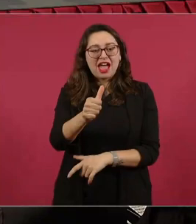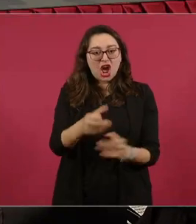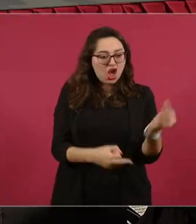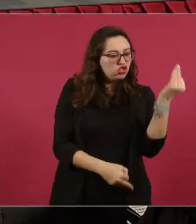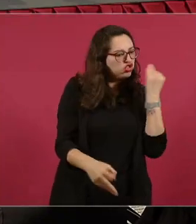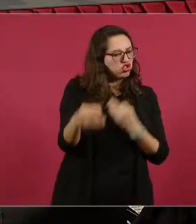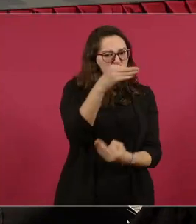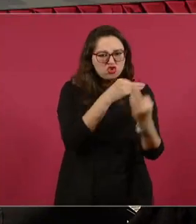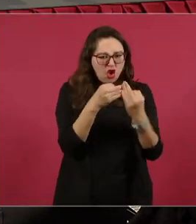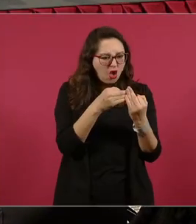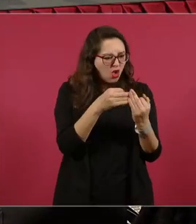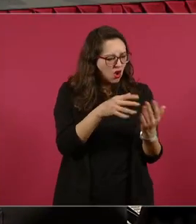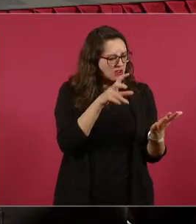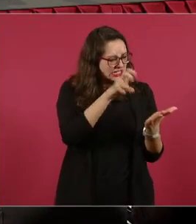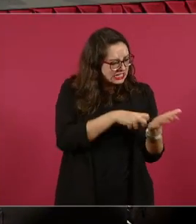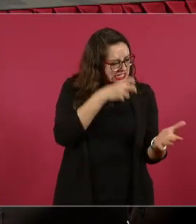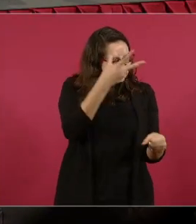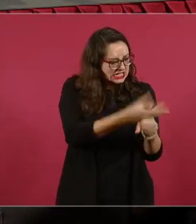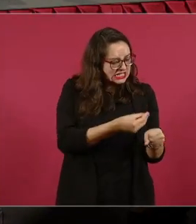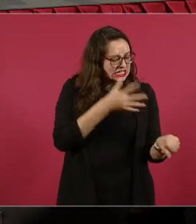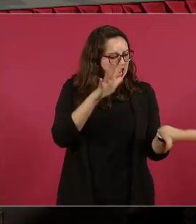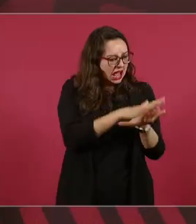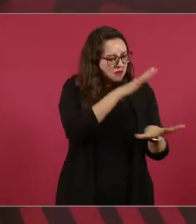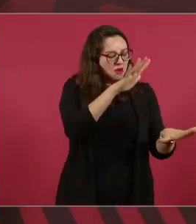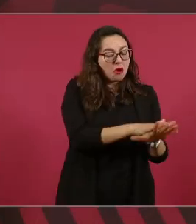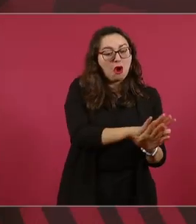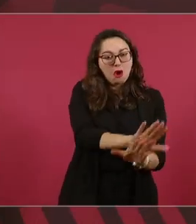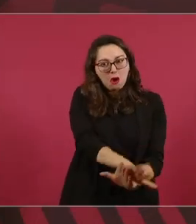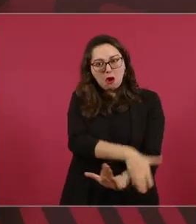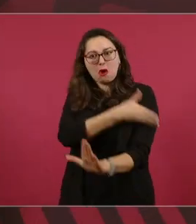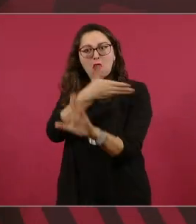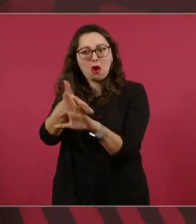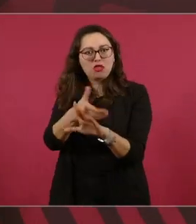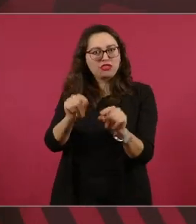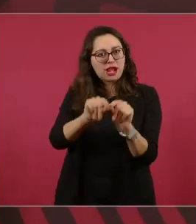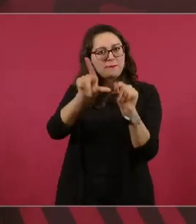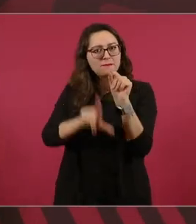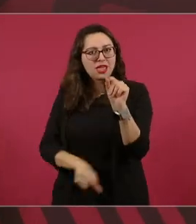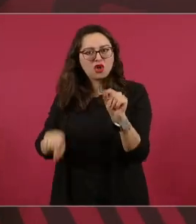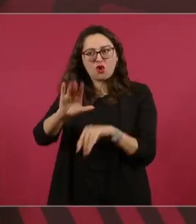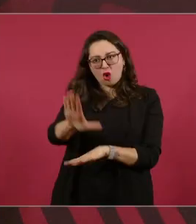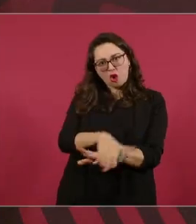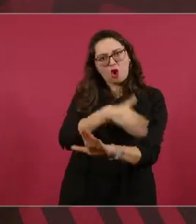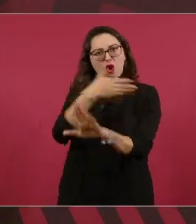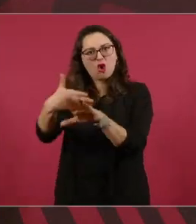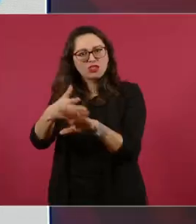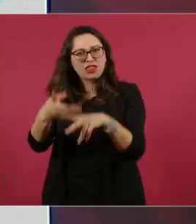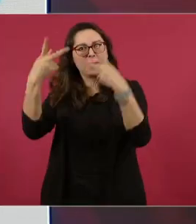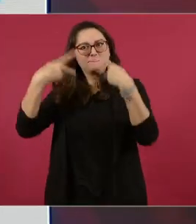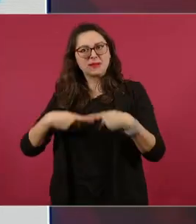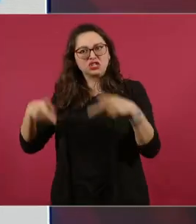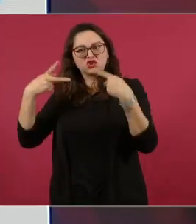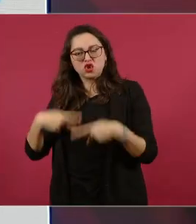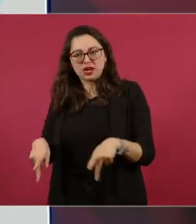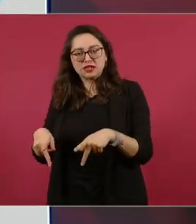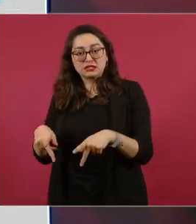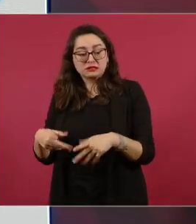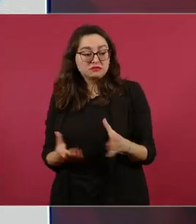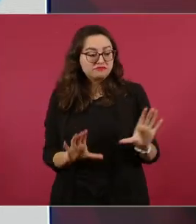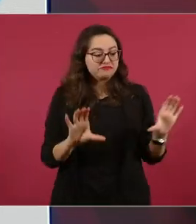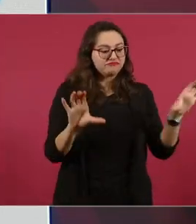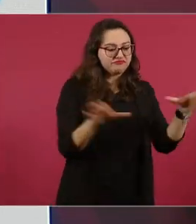del pueblo de México y todas para favorecer a minorías.